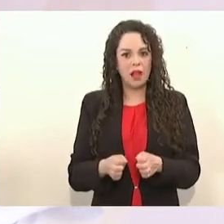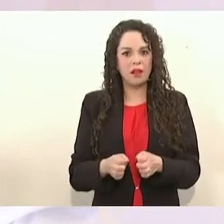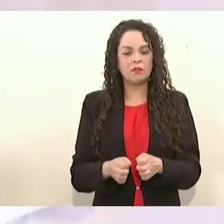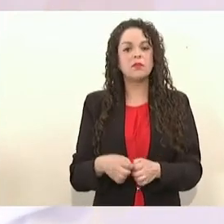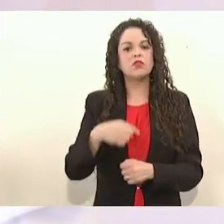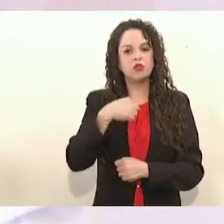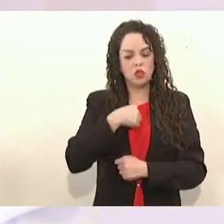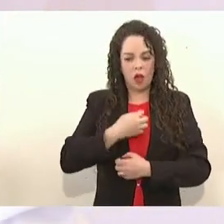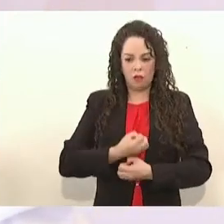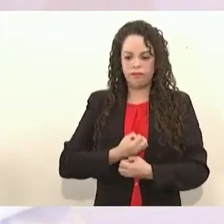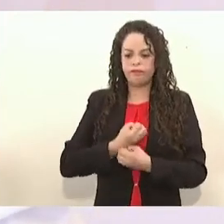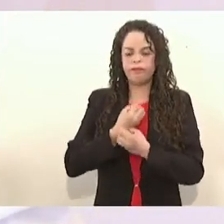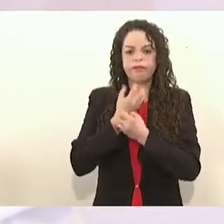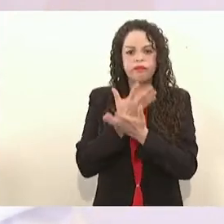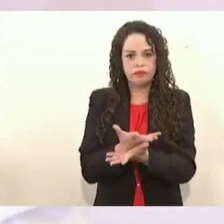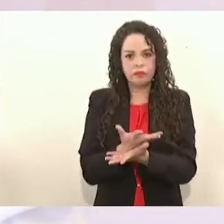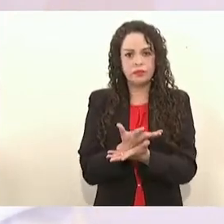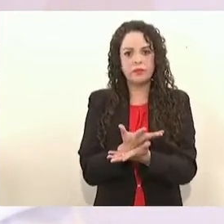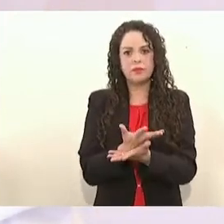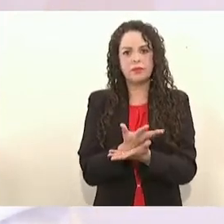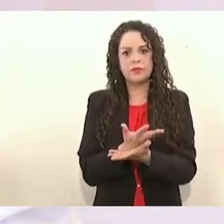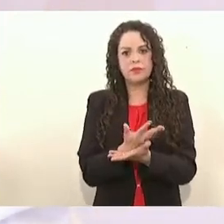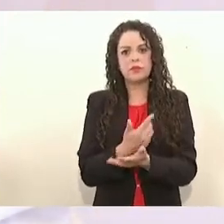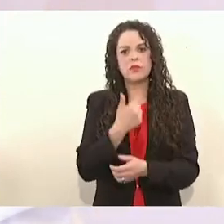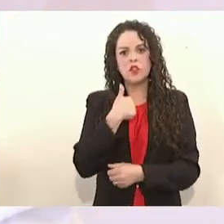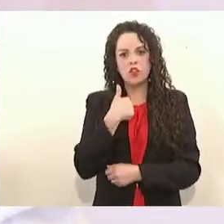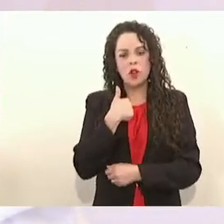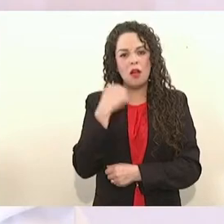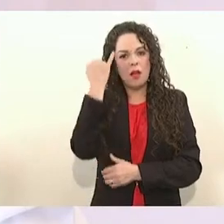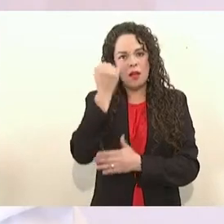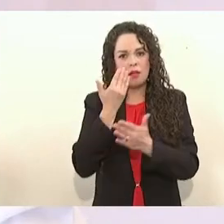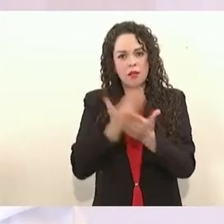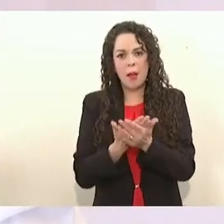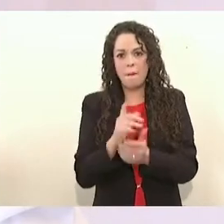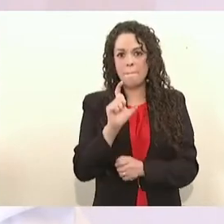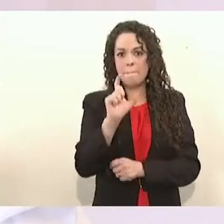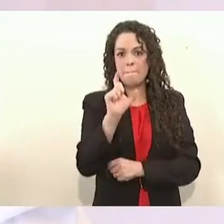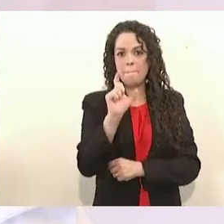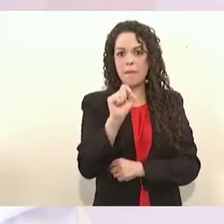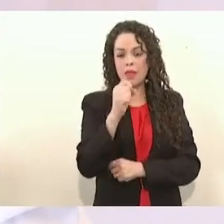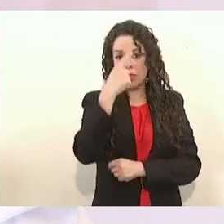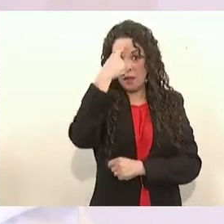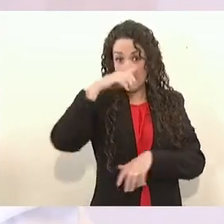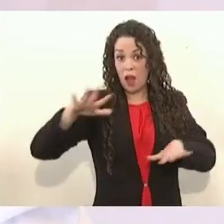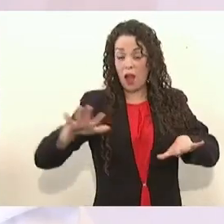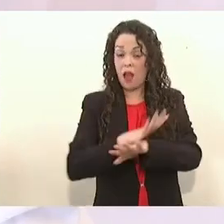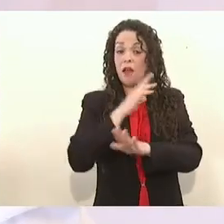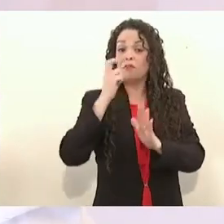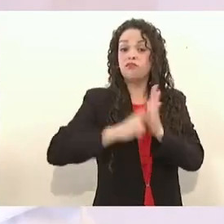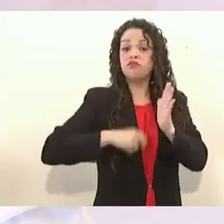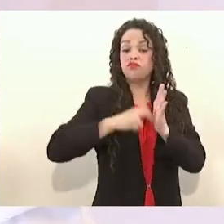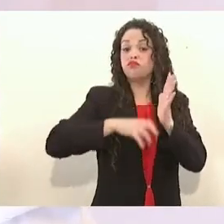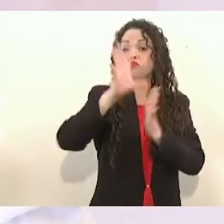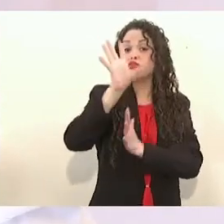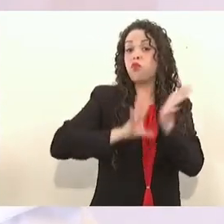conocer 20 iniciativas de reforma a la Constitución